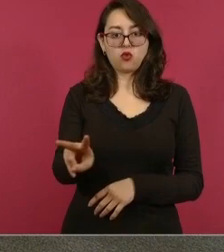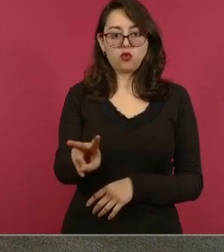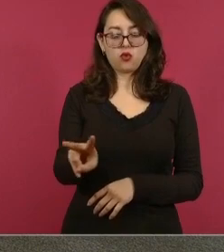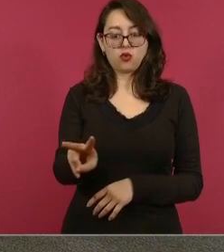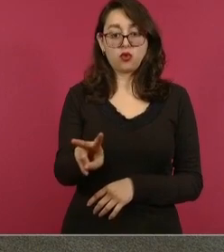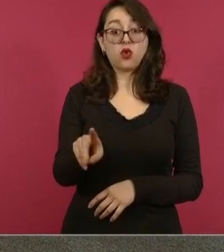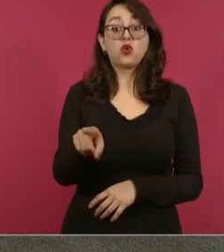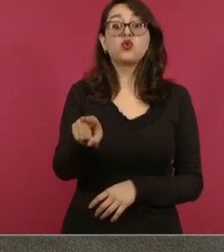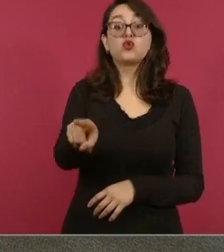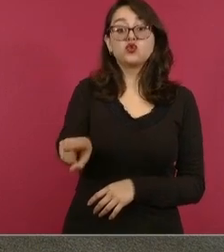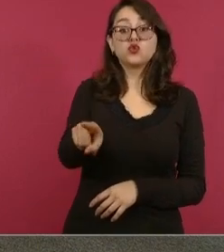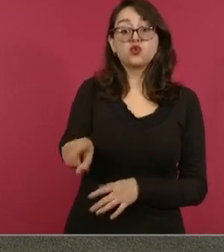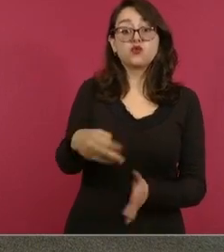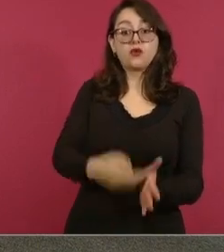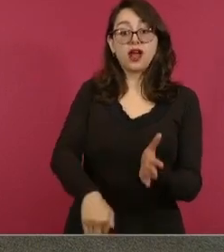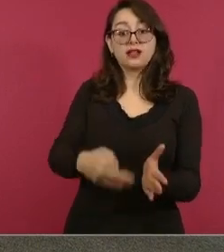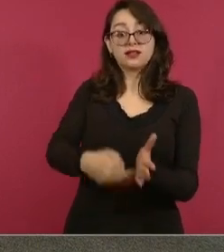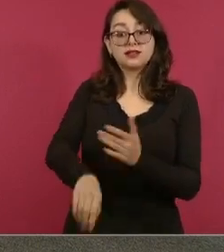ti.